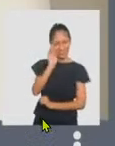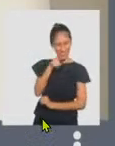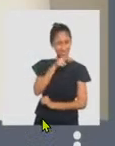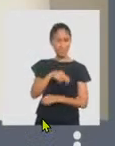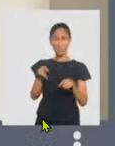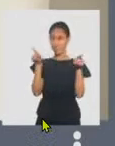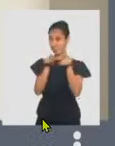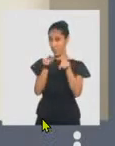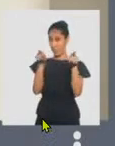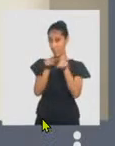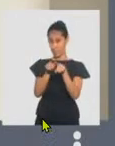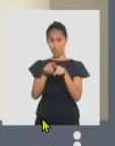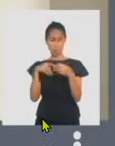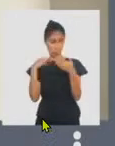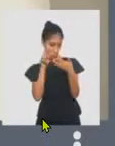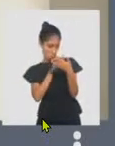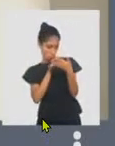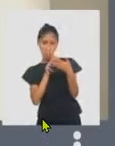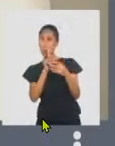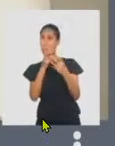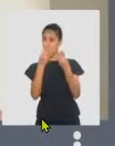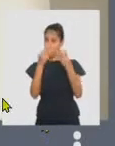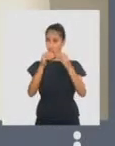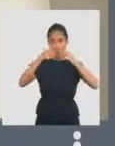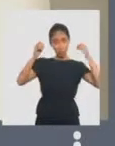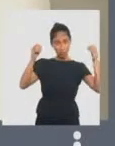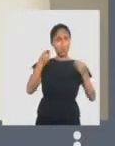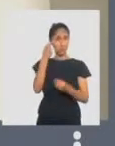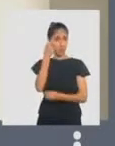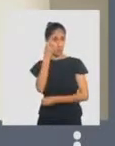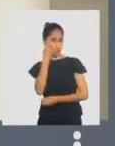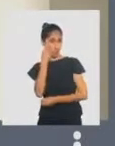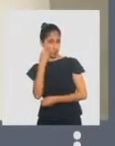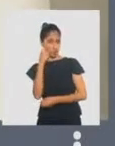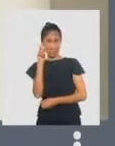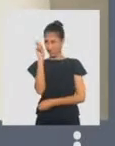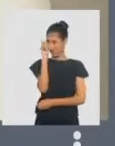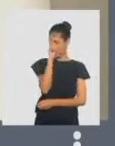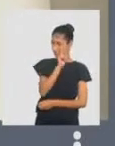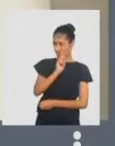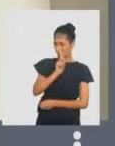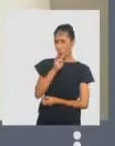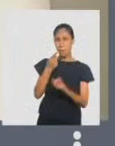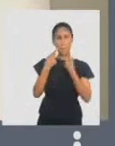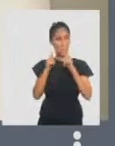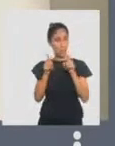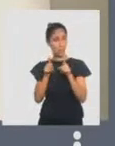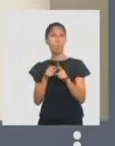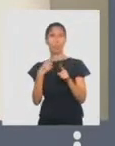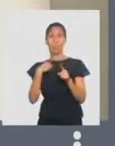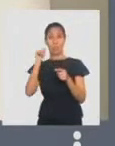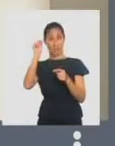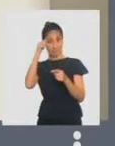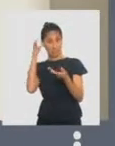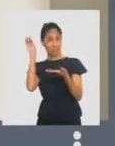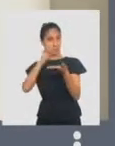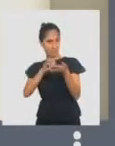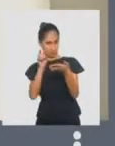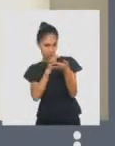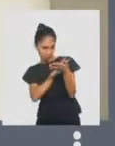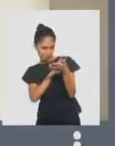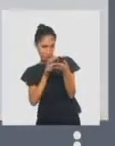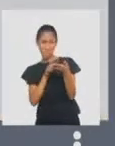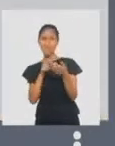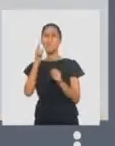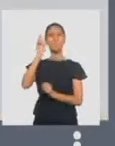razón, Sarina. Además, he podido entender varias frases en inglés. No fue muy difícil, pero voy a repasarlas un poco